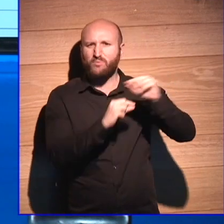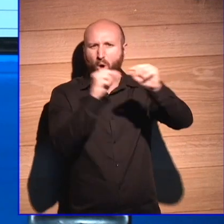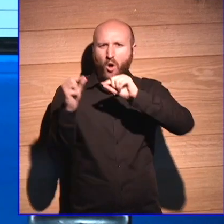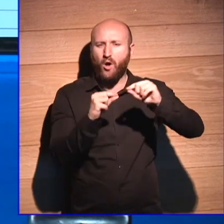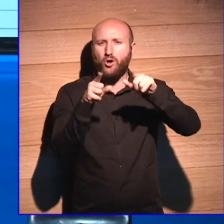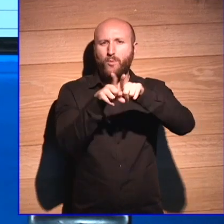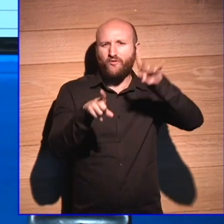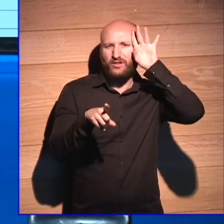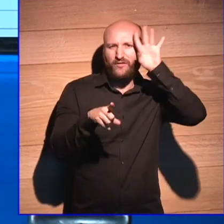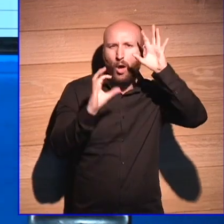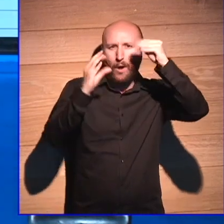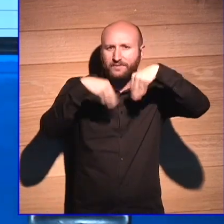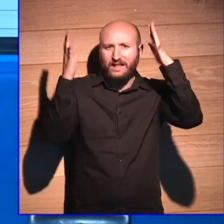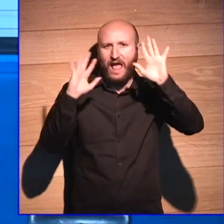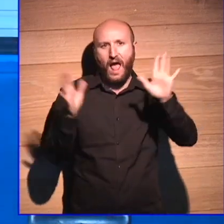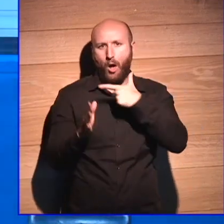y abstracta.